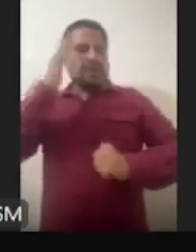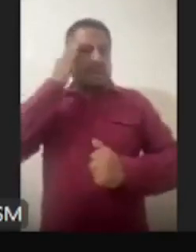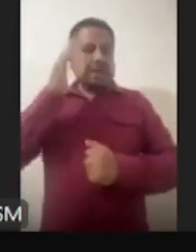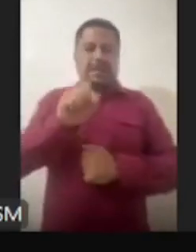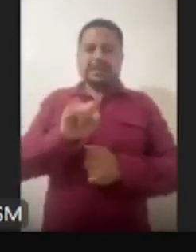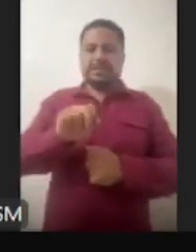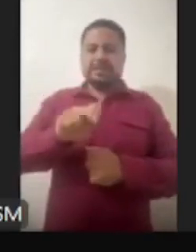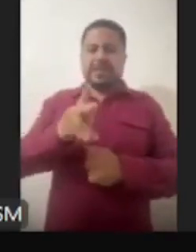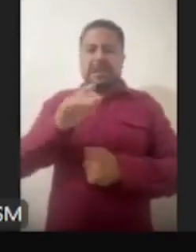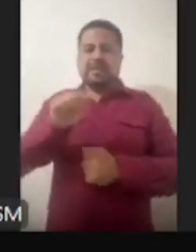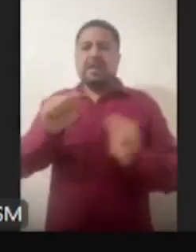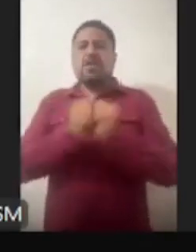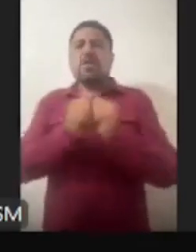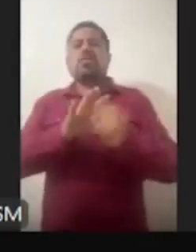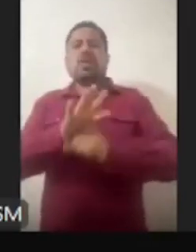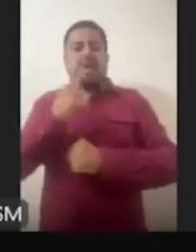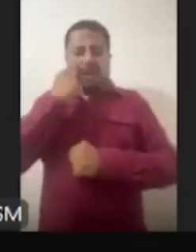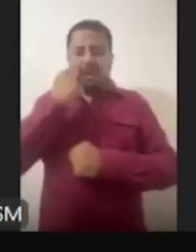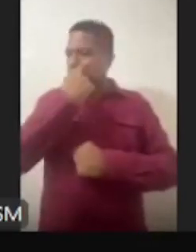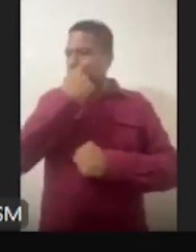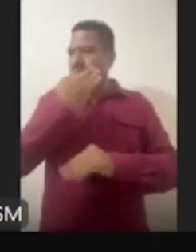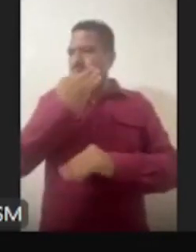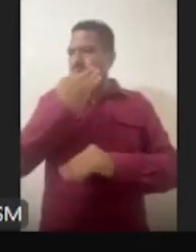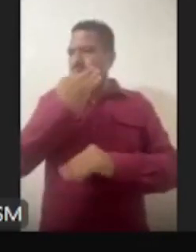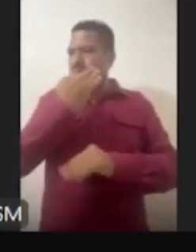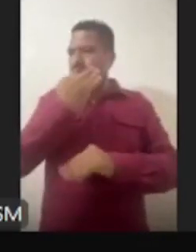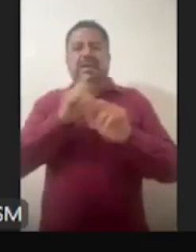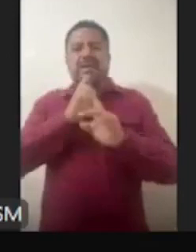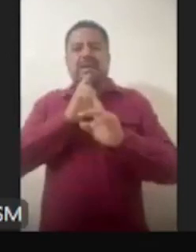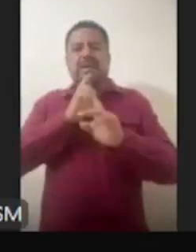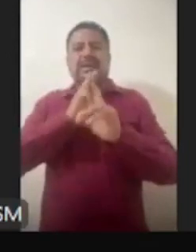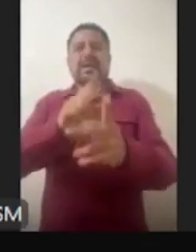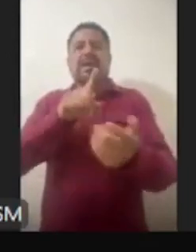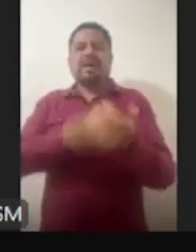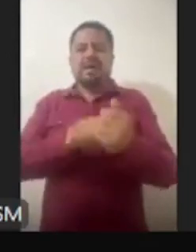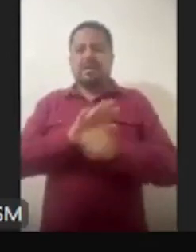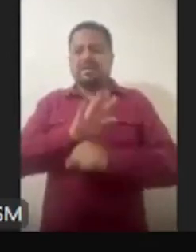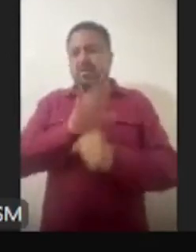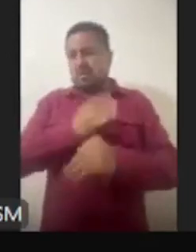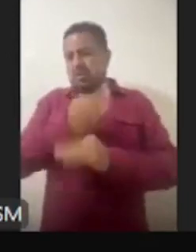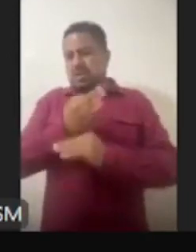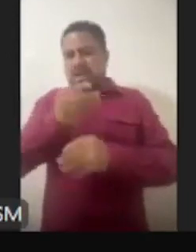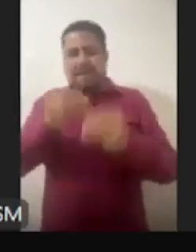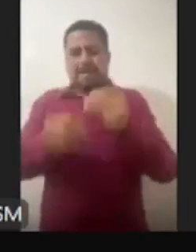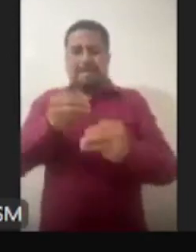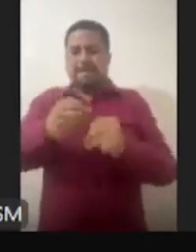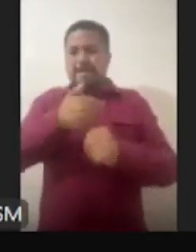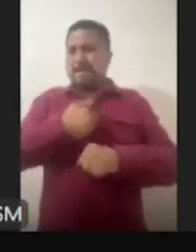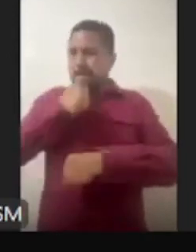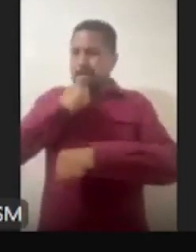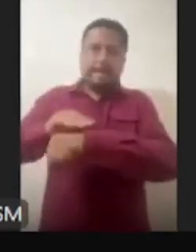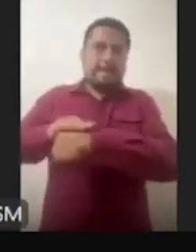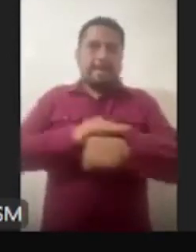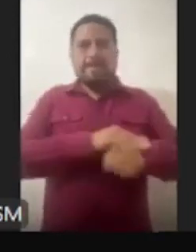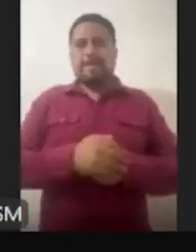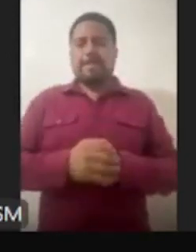de las consideraciones expuestas en la presente resolución. Es la cuenta, magistrada presidenta, magistradas, magistrado.